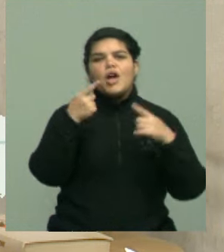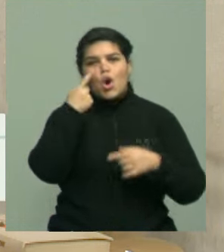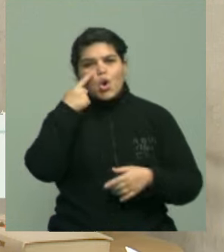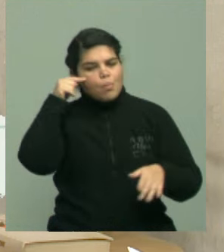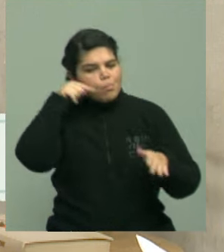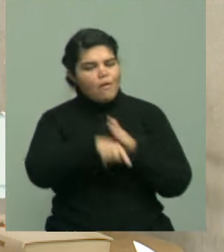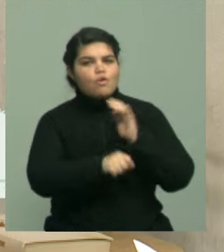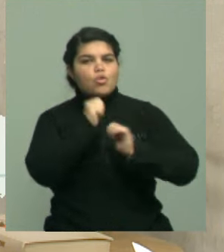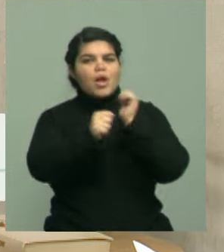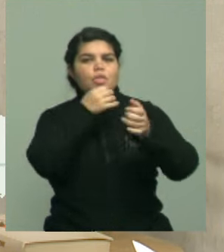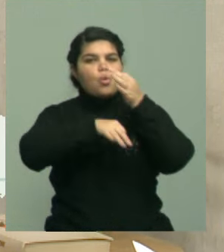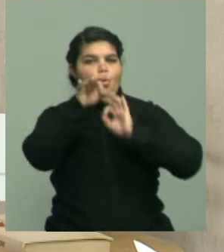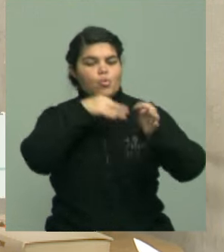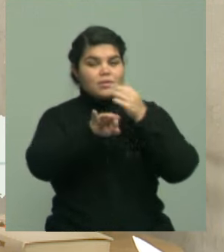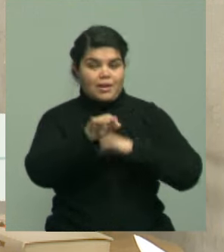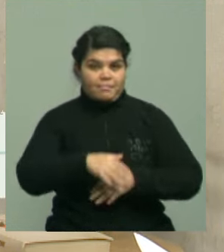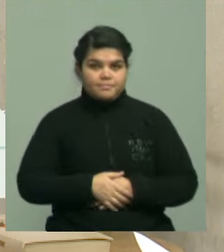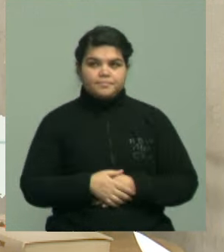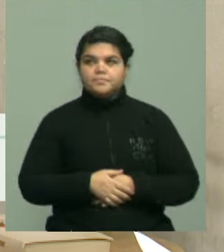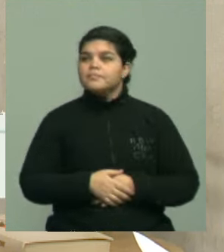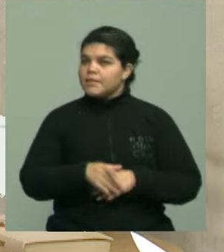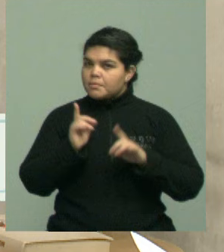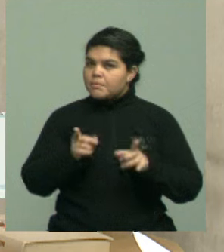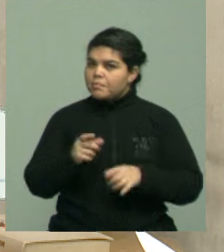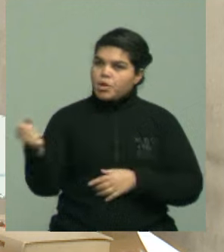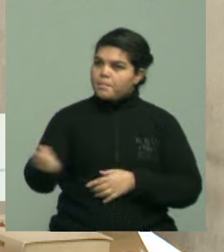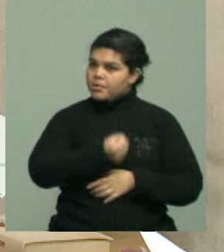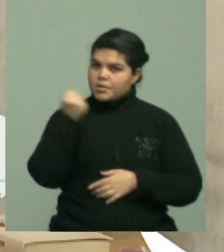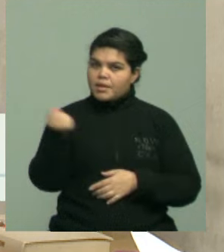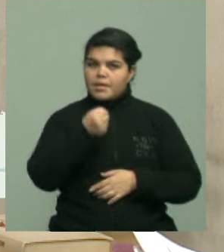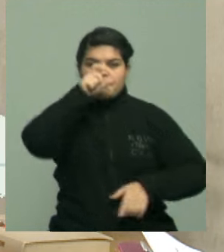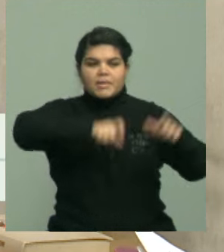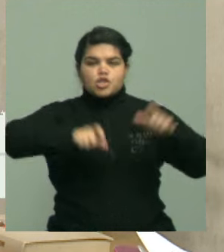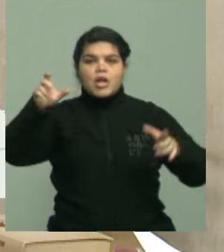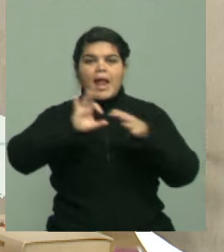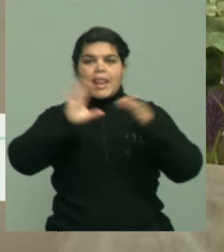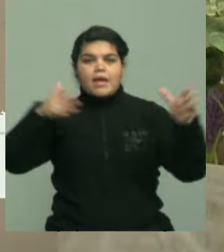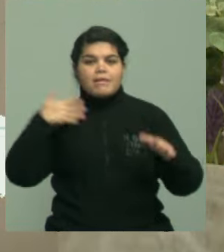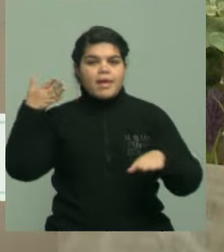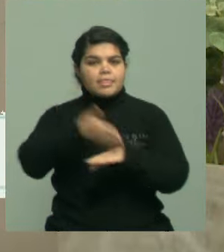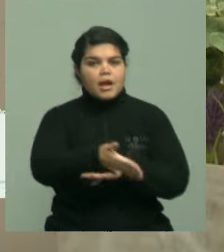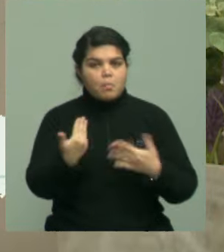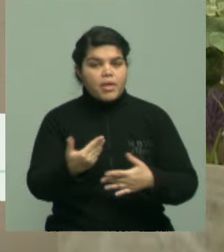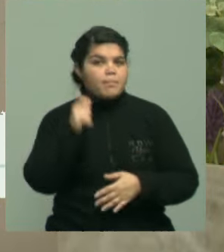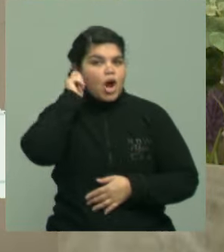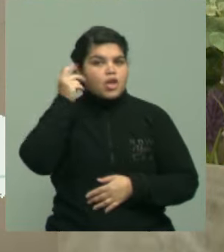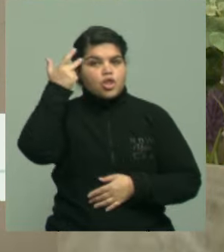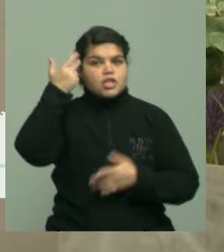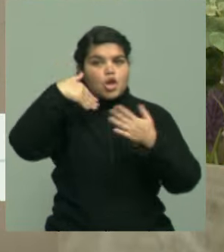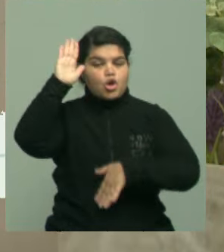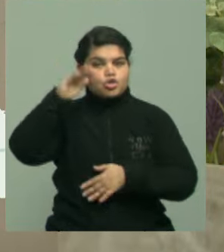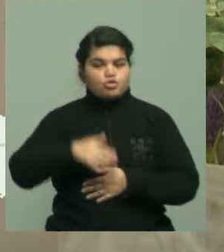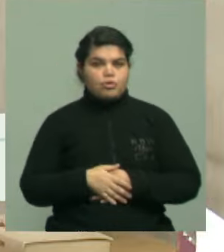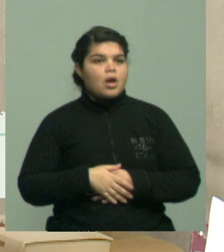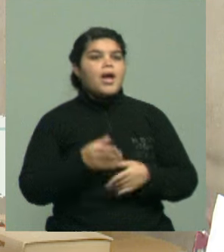cual. Es. Pero lo que tengo que aclarar es que es para todo público, pero mayor de 18 años. Bien, las entradas se pueden comprar vía web,